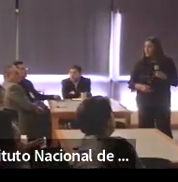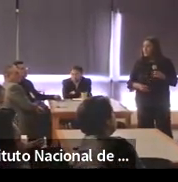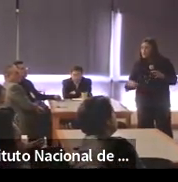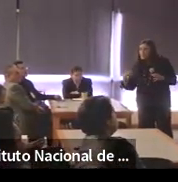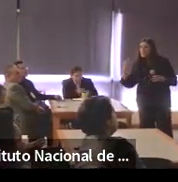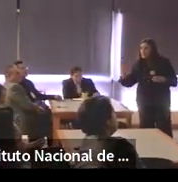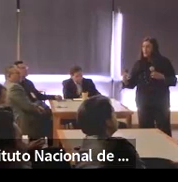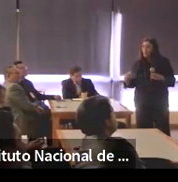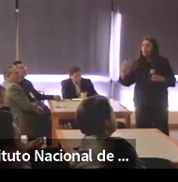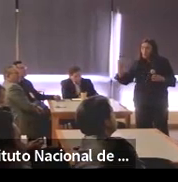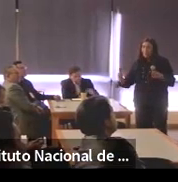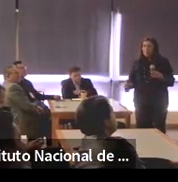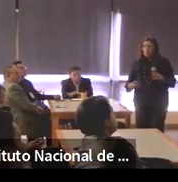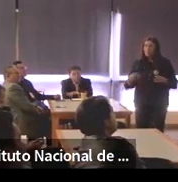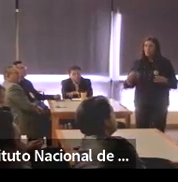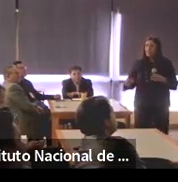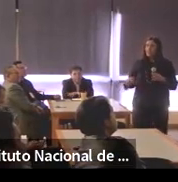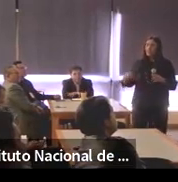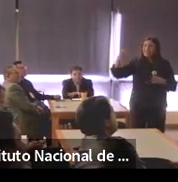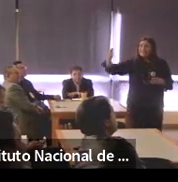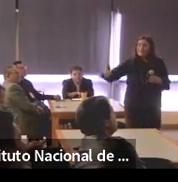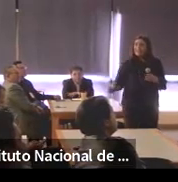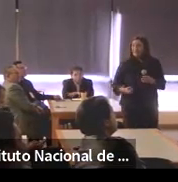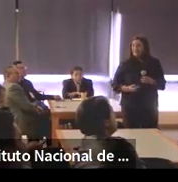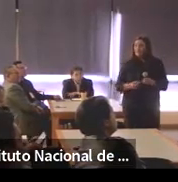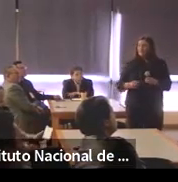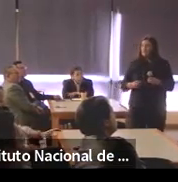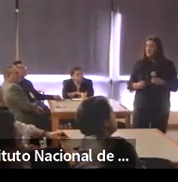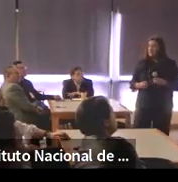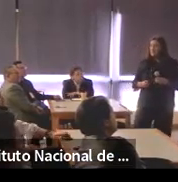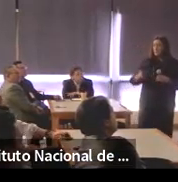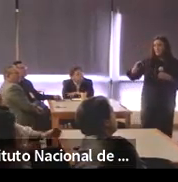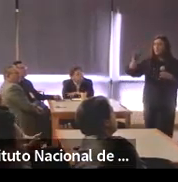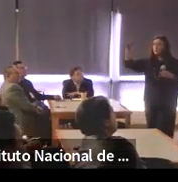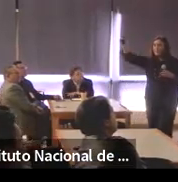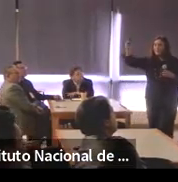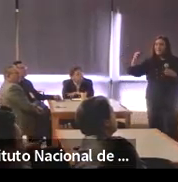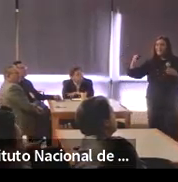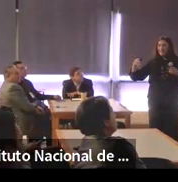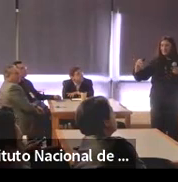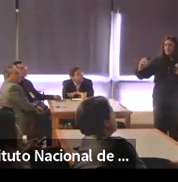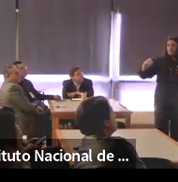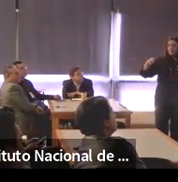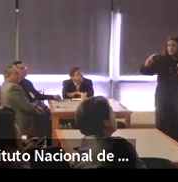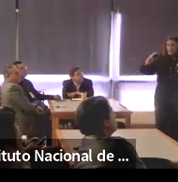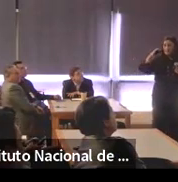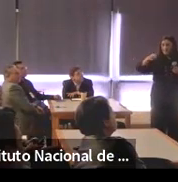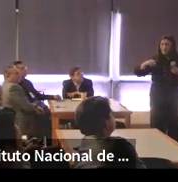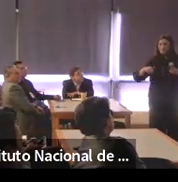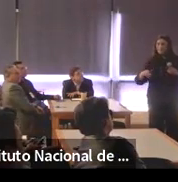te ayuda a entender cómo puedes negociar y cuál es el alcance yo les preguntaba quién